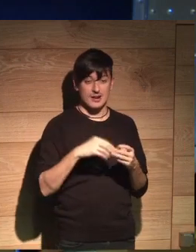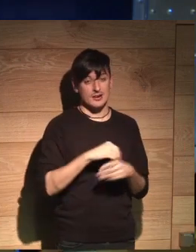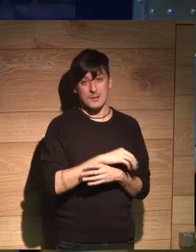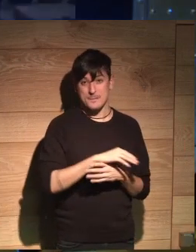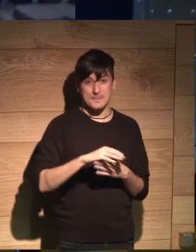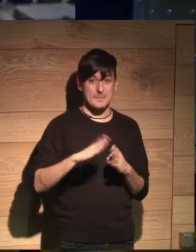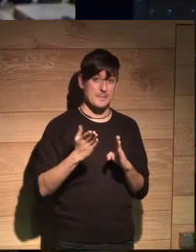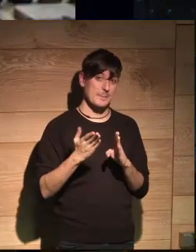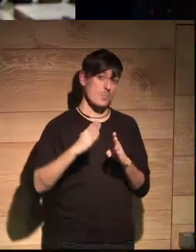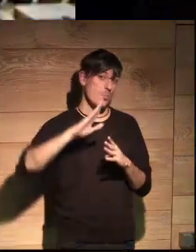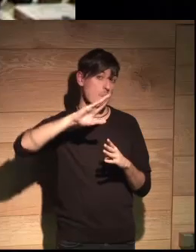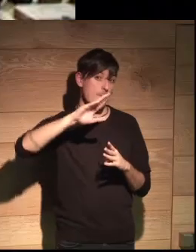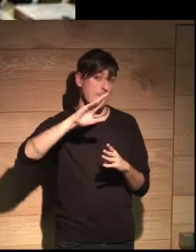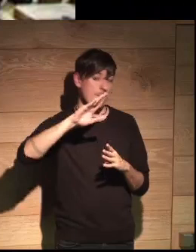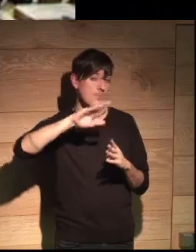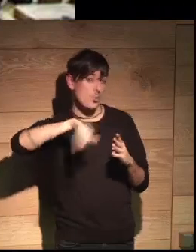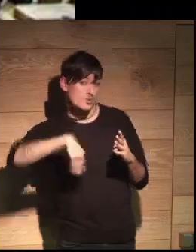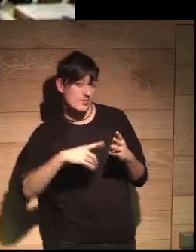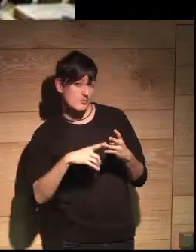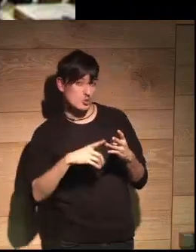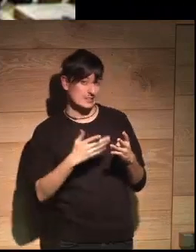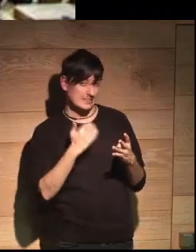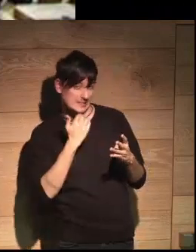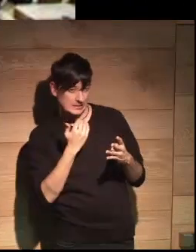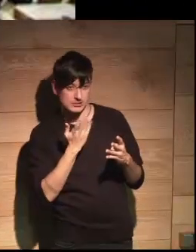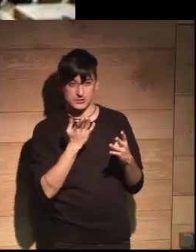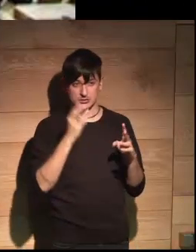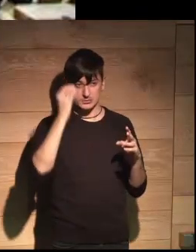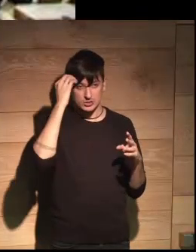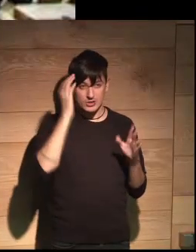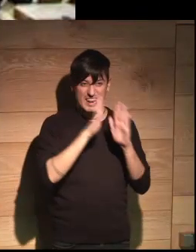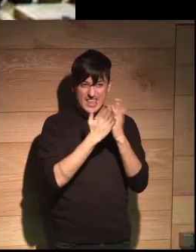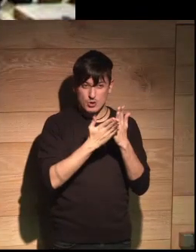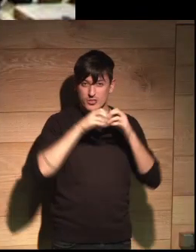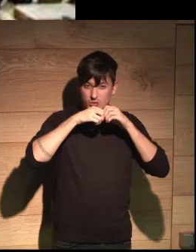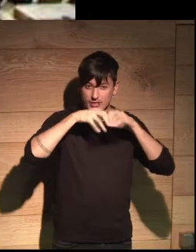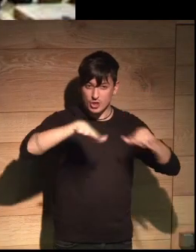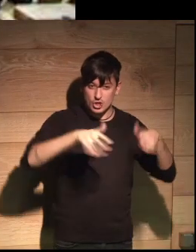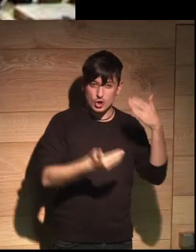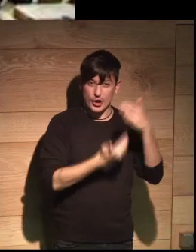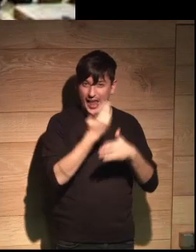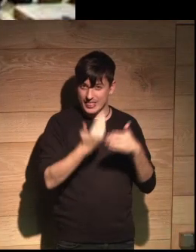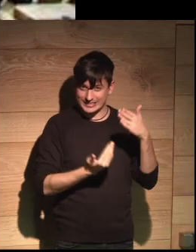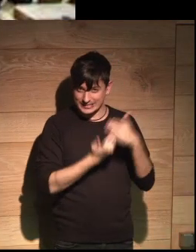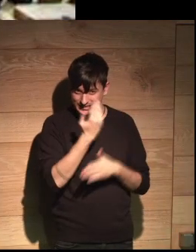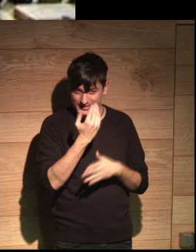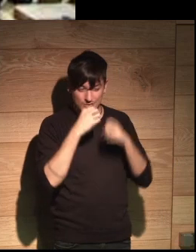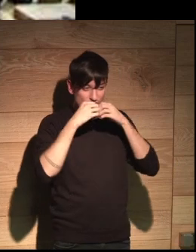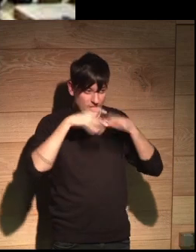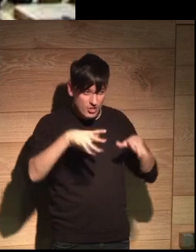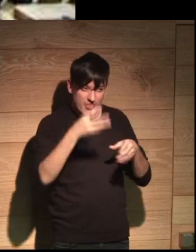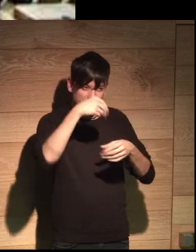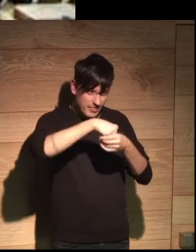este. Creo realmente que en los eventos de divulgación, en los libros de divulgación, en las jornadas de divulgación, tienen que